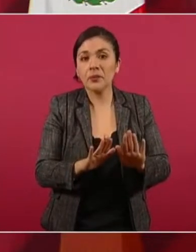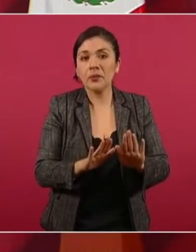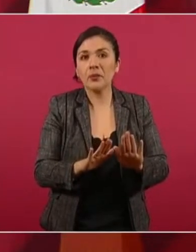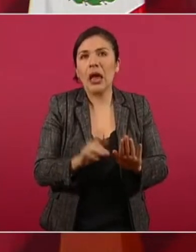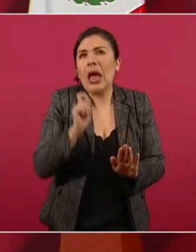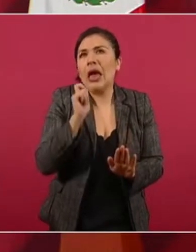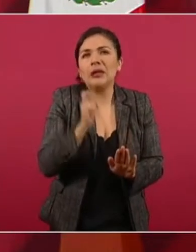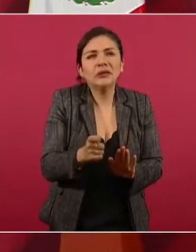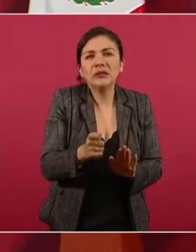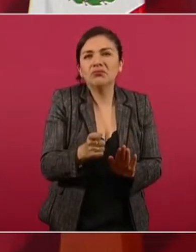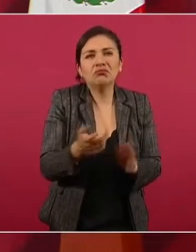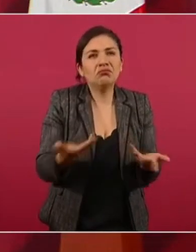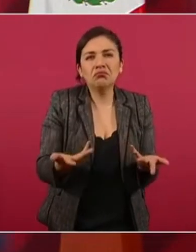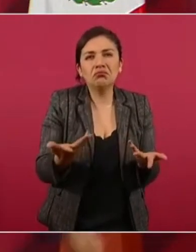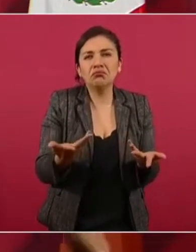Estamos hablando